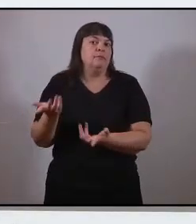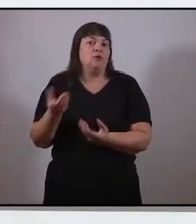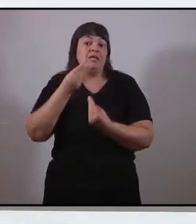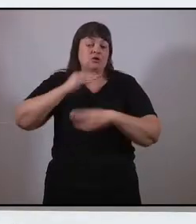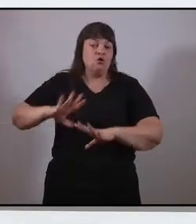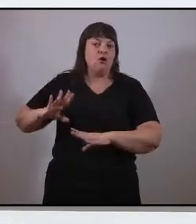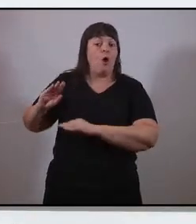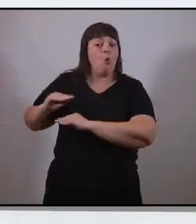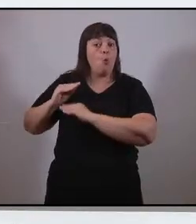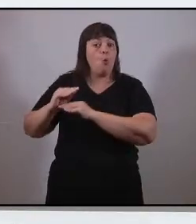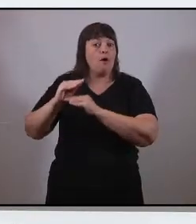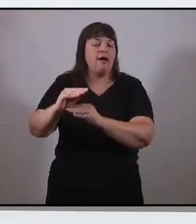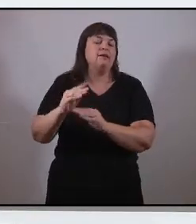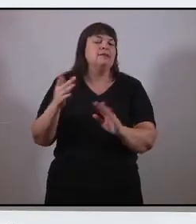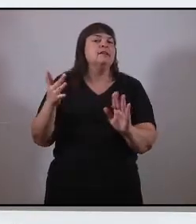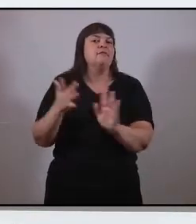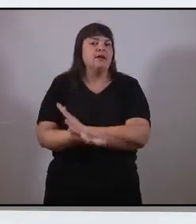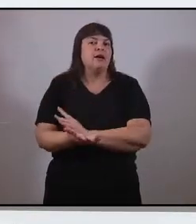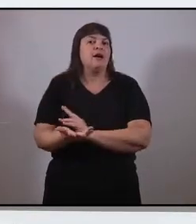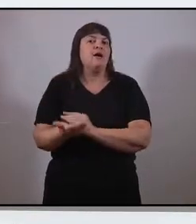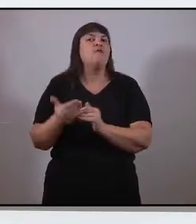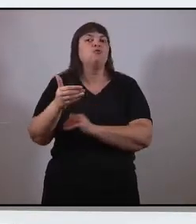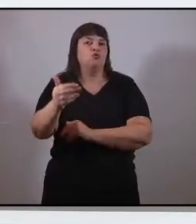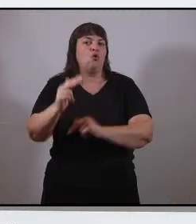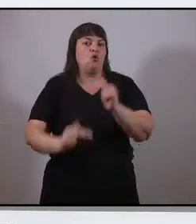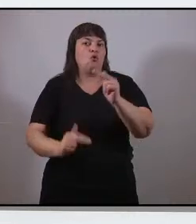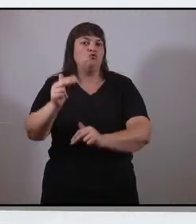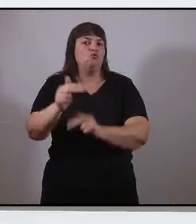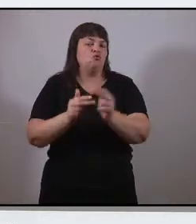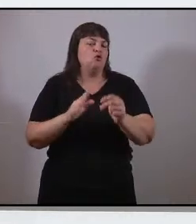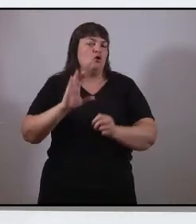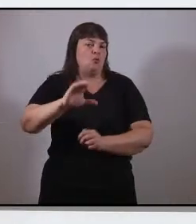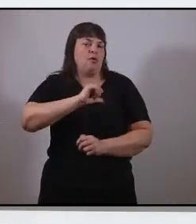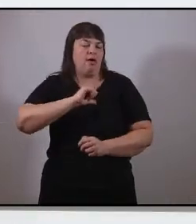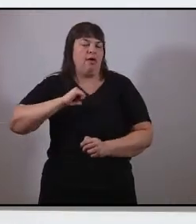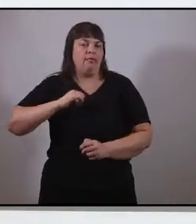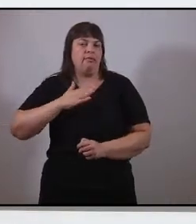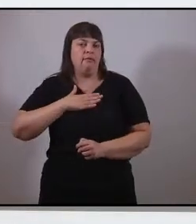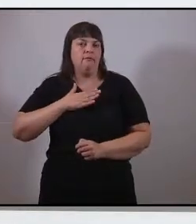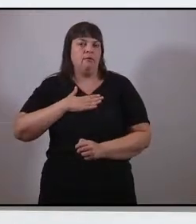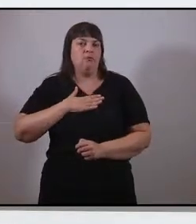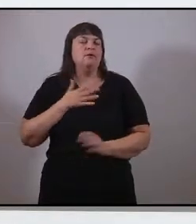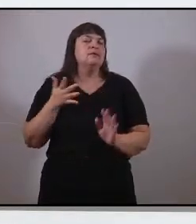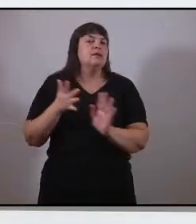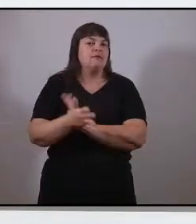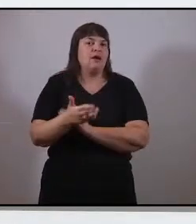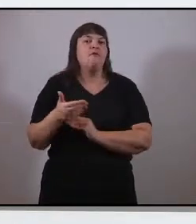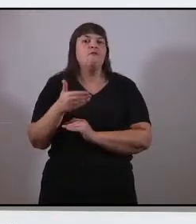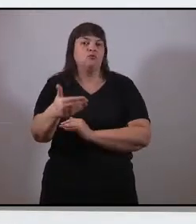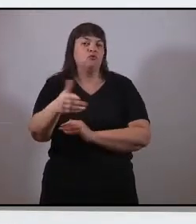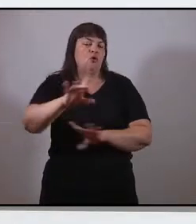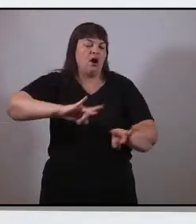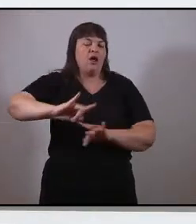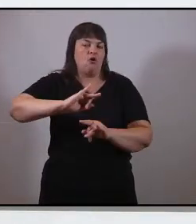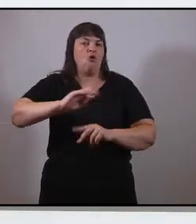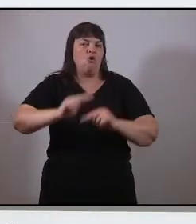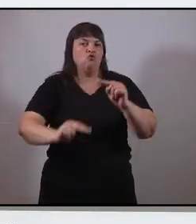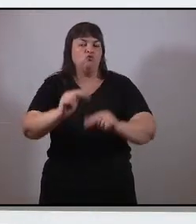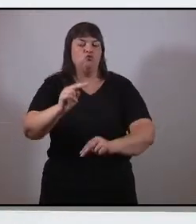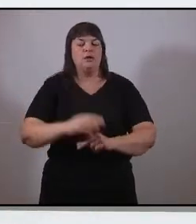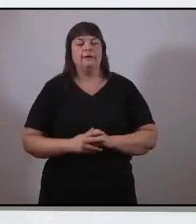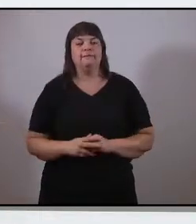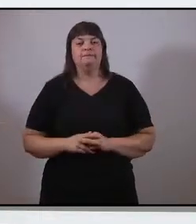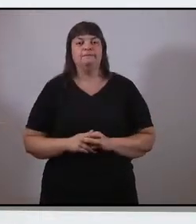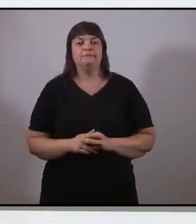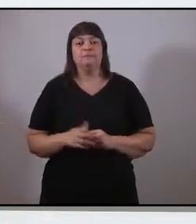historia también, sin duda, es construir el futuro de nuestra comunidad autónoma, es construir el futuro de nuestra región. Estos